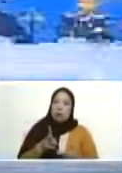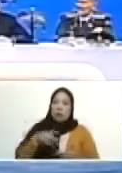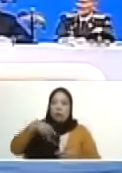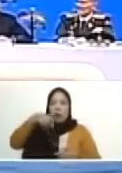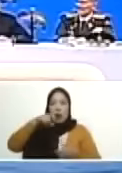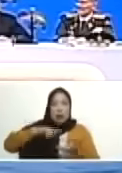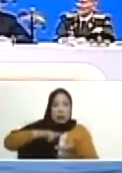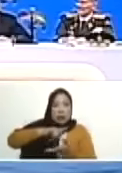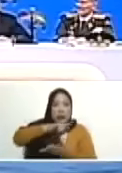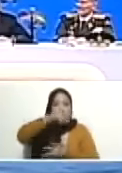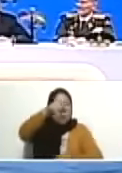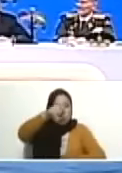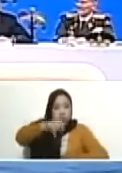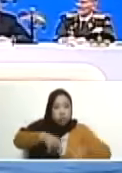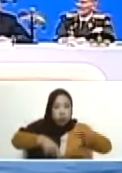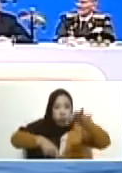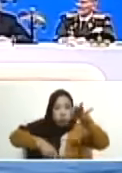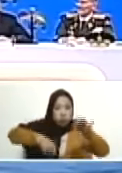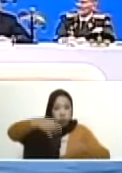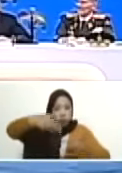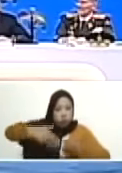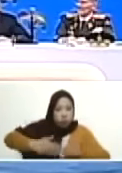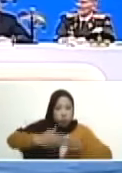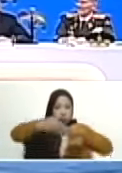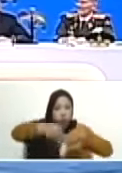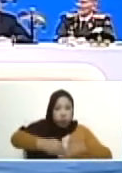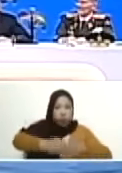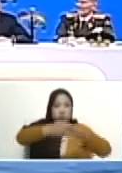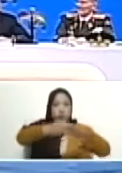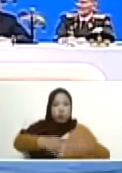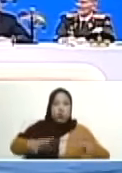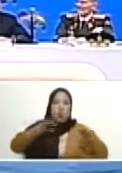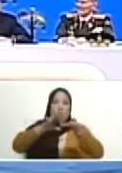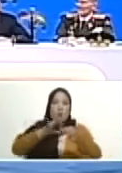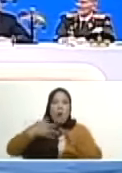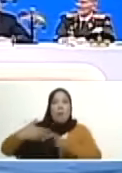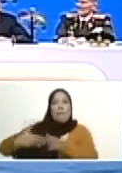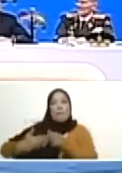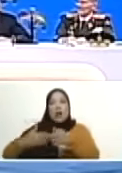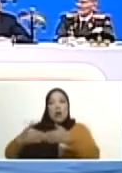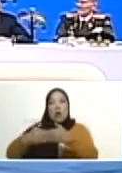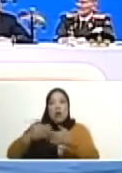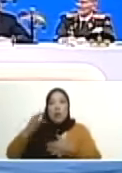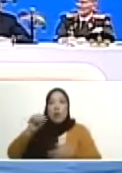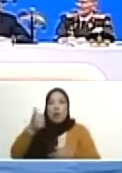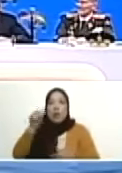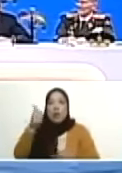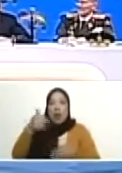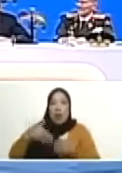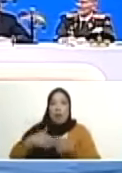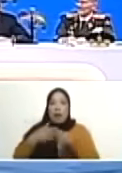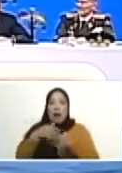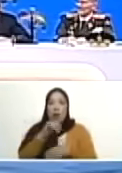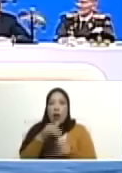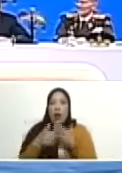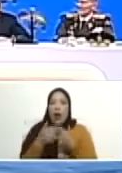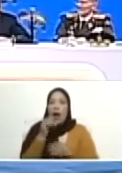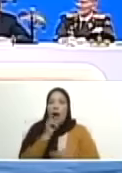Bombardearon aduanas, cuarteles y hundieron los 10 barcos que tenía